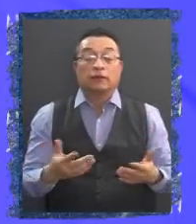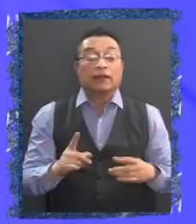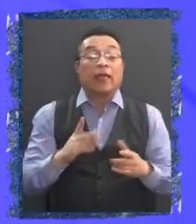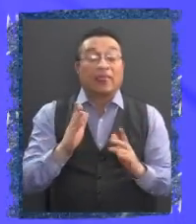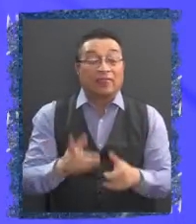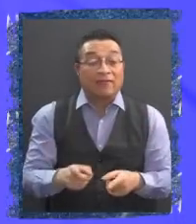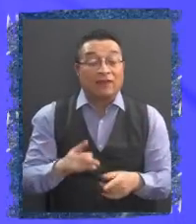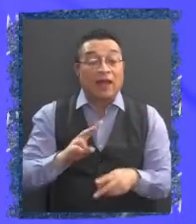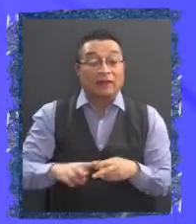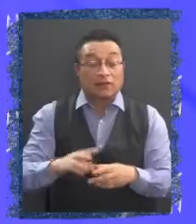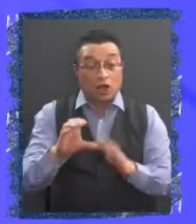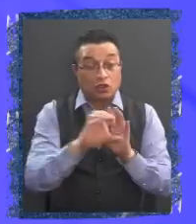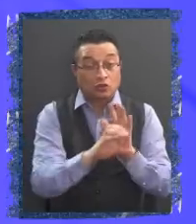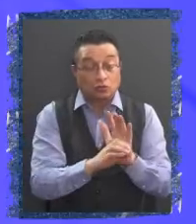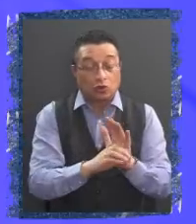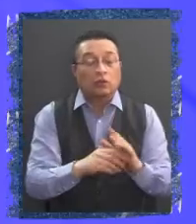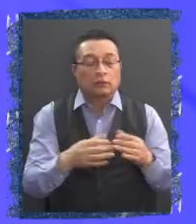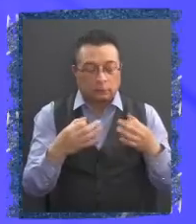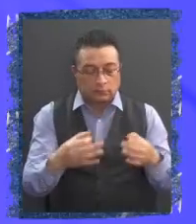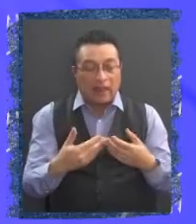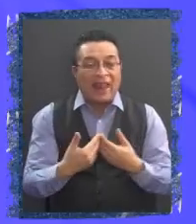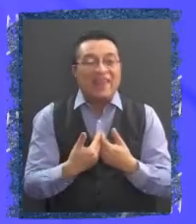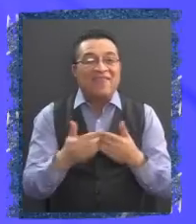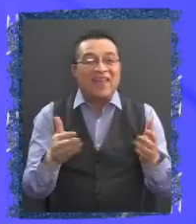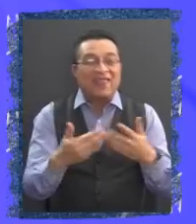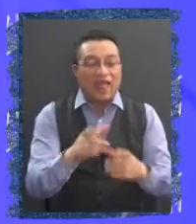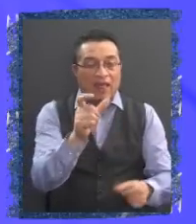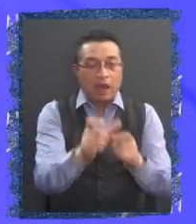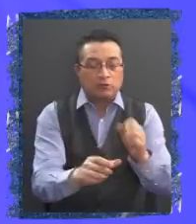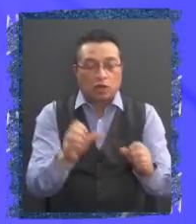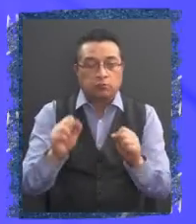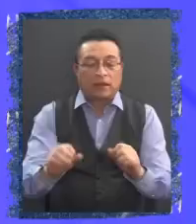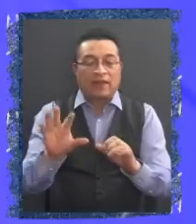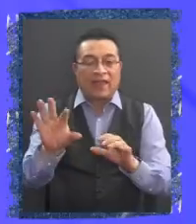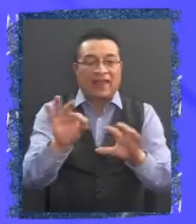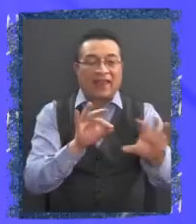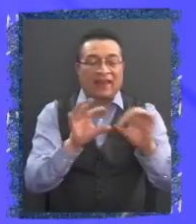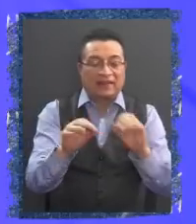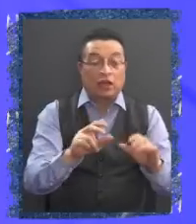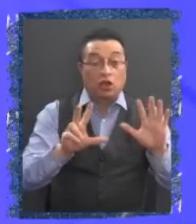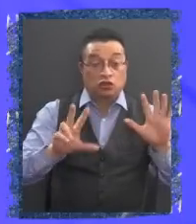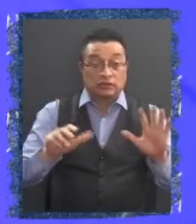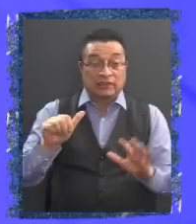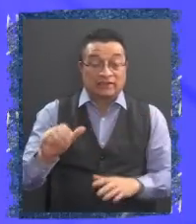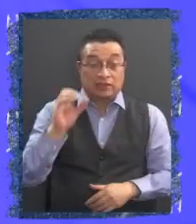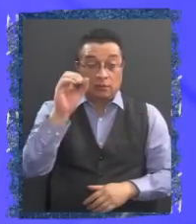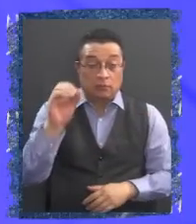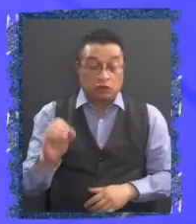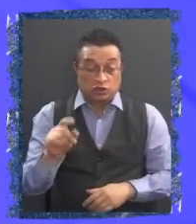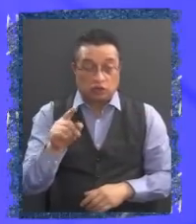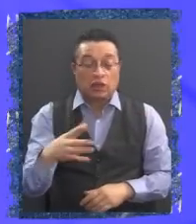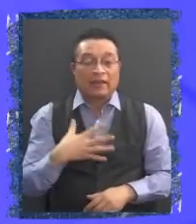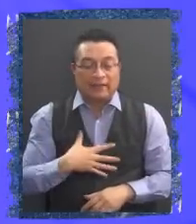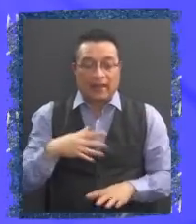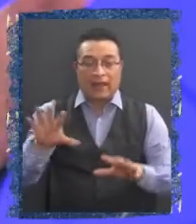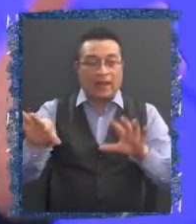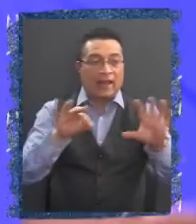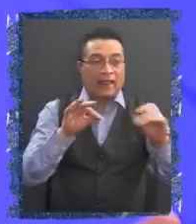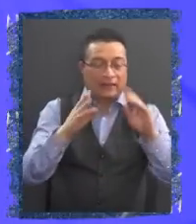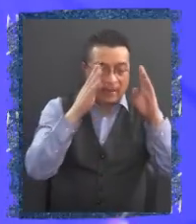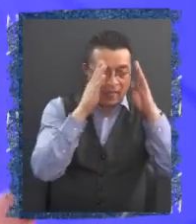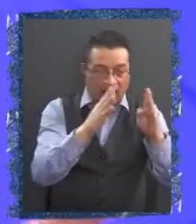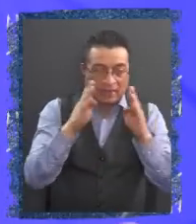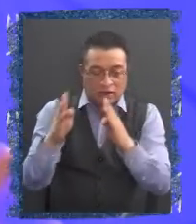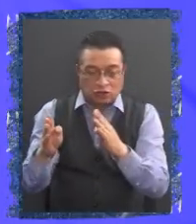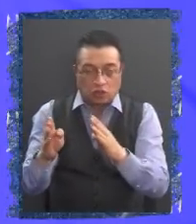en una Constitución es asegurar la libertad de las personas para poder elegir. El 86% de las personas quiere elegir dónde atenderse. ¿Por qué no